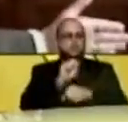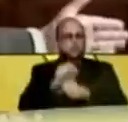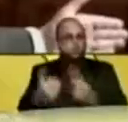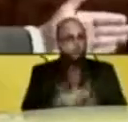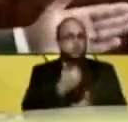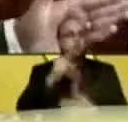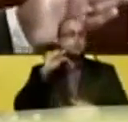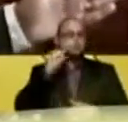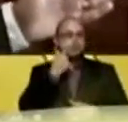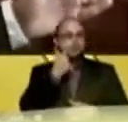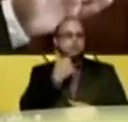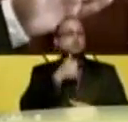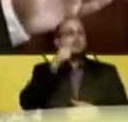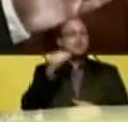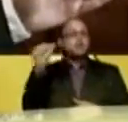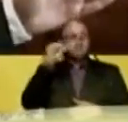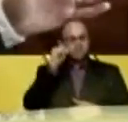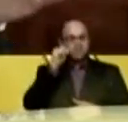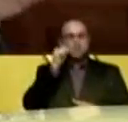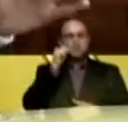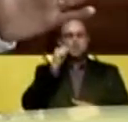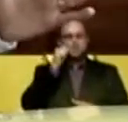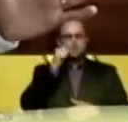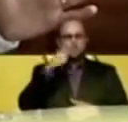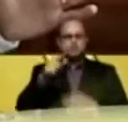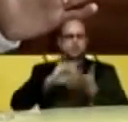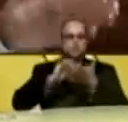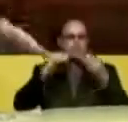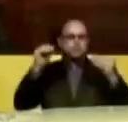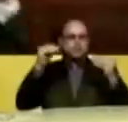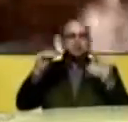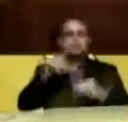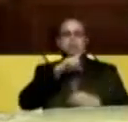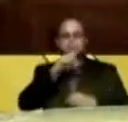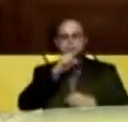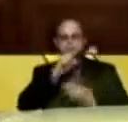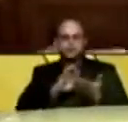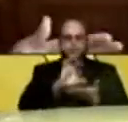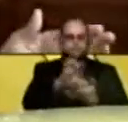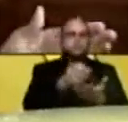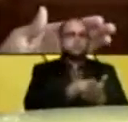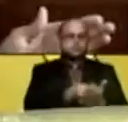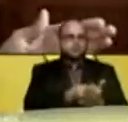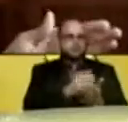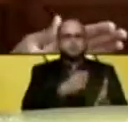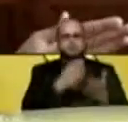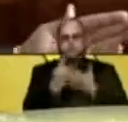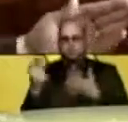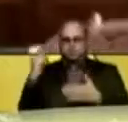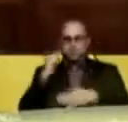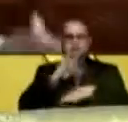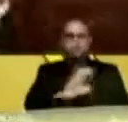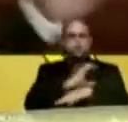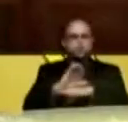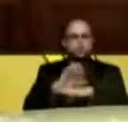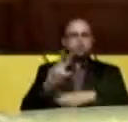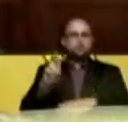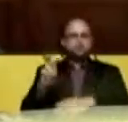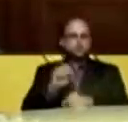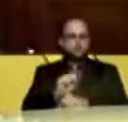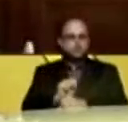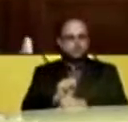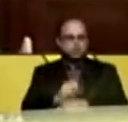una inversión de 43 millones de dólares en una farmacéutica en las piedras la semana pasada anuncie en junco 200 empleos